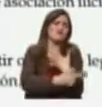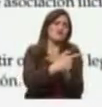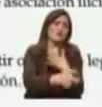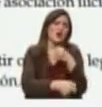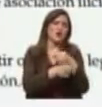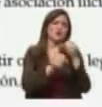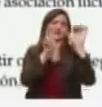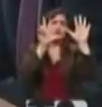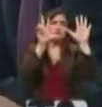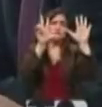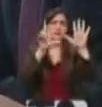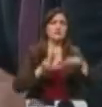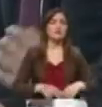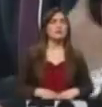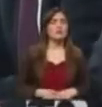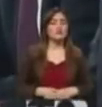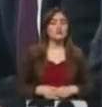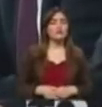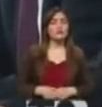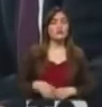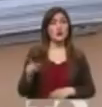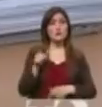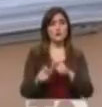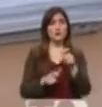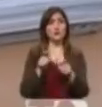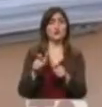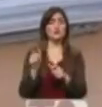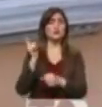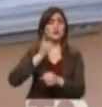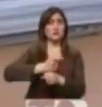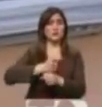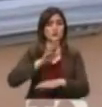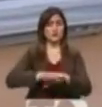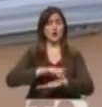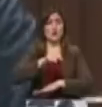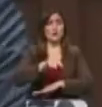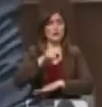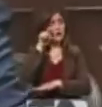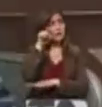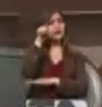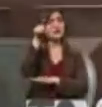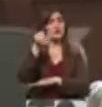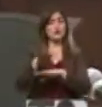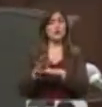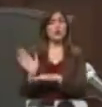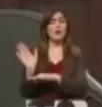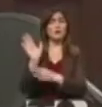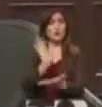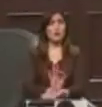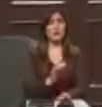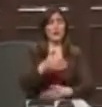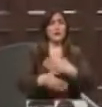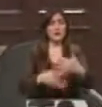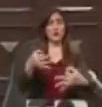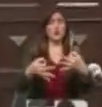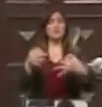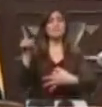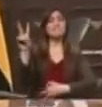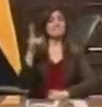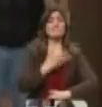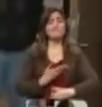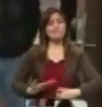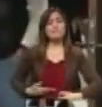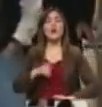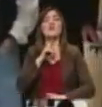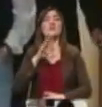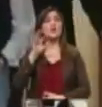8 años de reclusión. Los 13 restantes procesados sí tienen dictamen acusatorio, es decir, la Fiscalía llamará a juicio al vicepresidente de la República, Jorge Glass, a